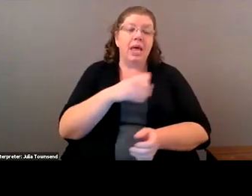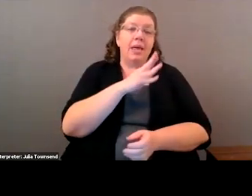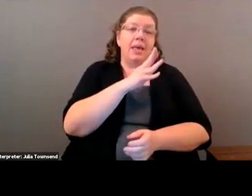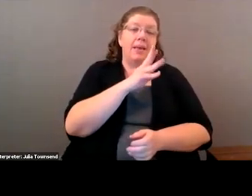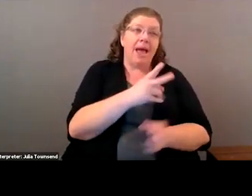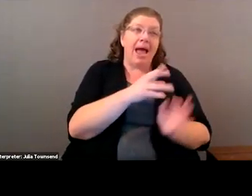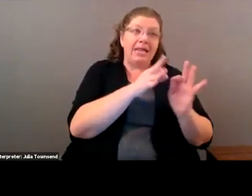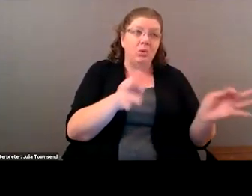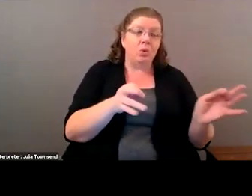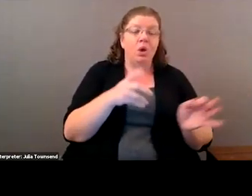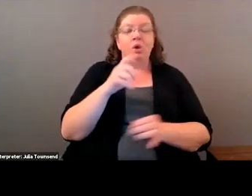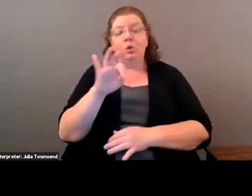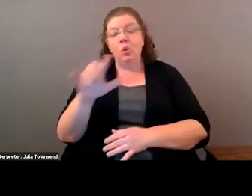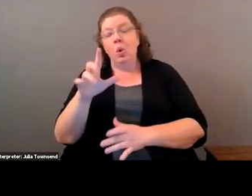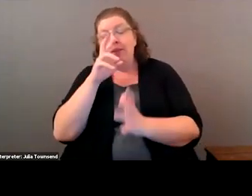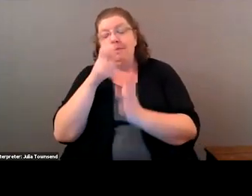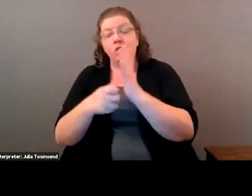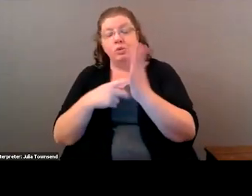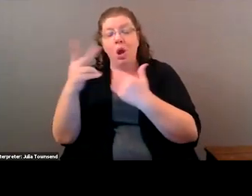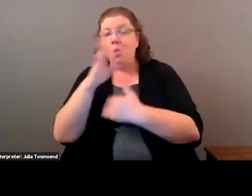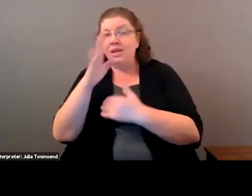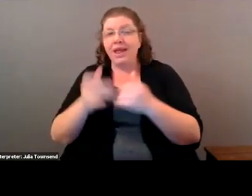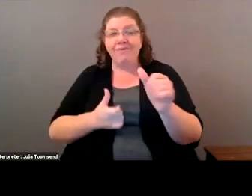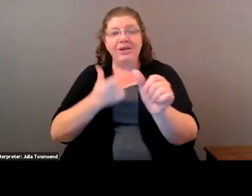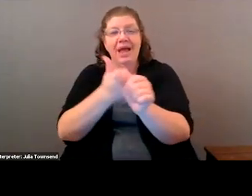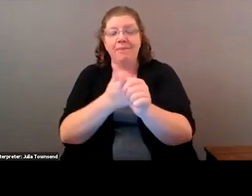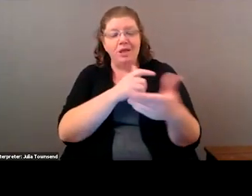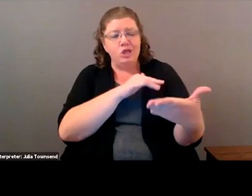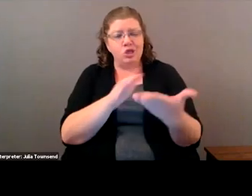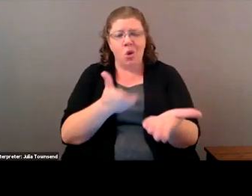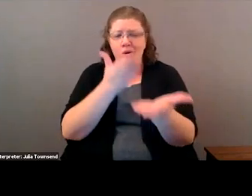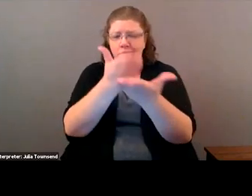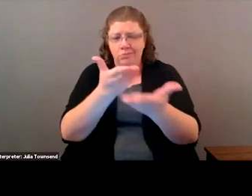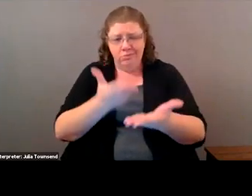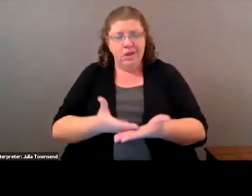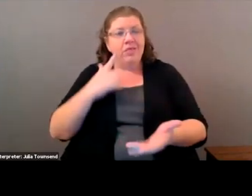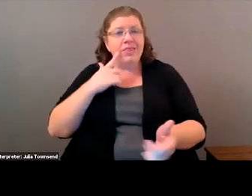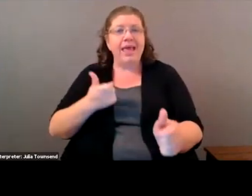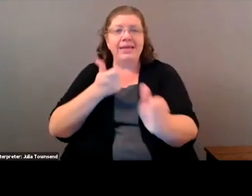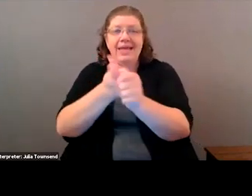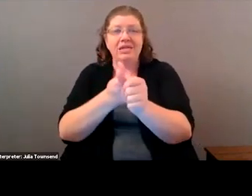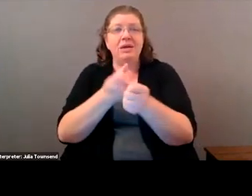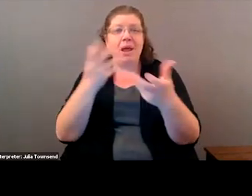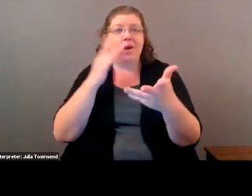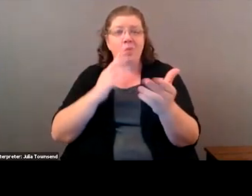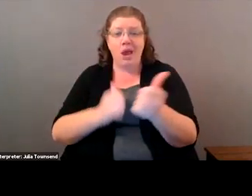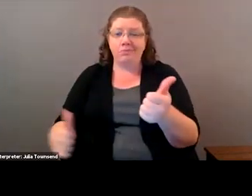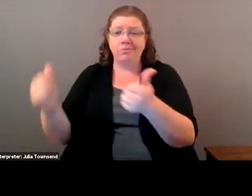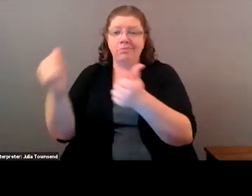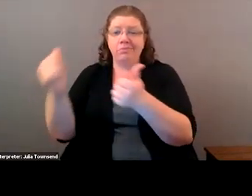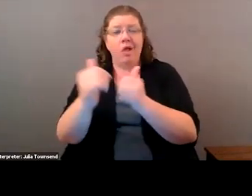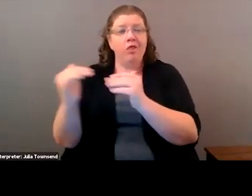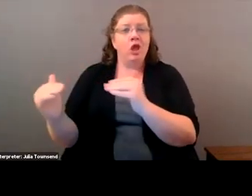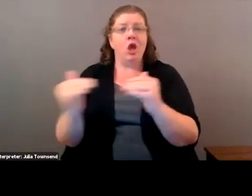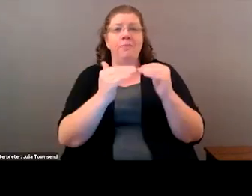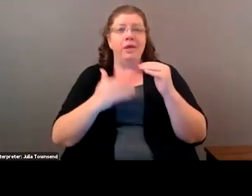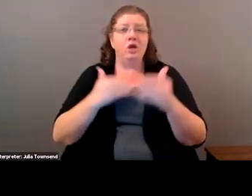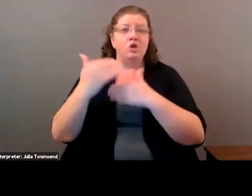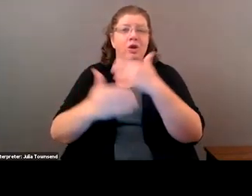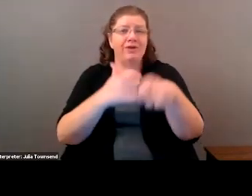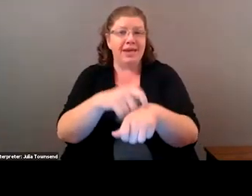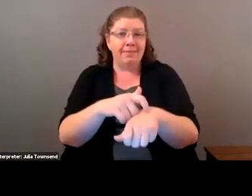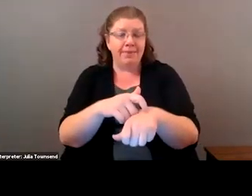estudiantes en estos programas nunca puedan recuperar esto pero los estudios demuestran de que sí y muchas veces pueden